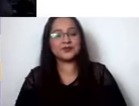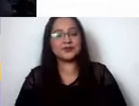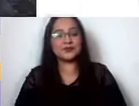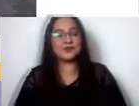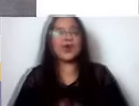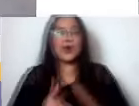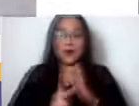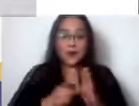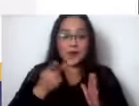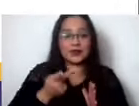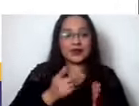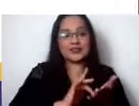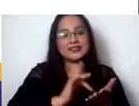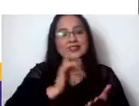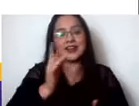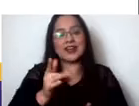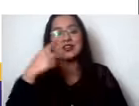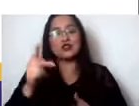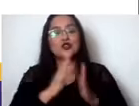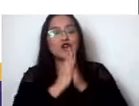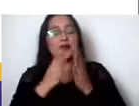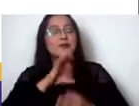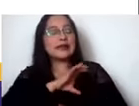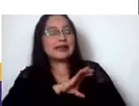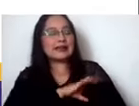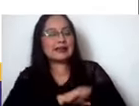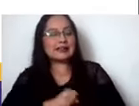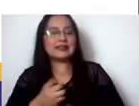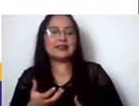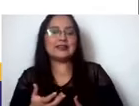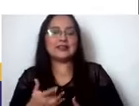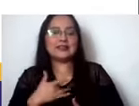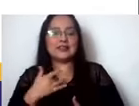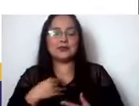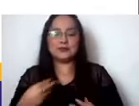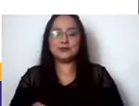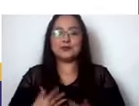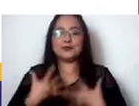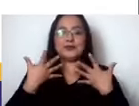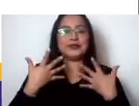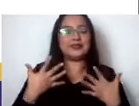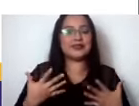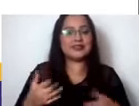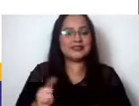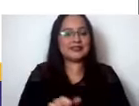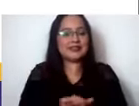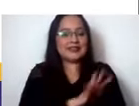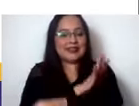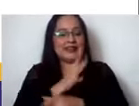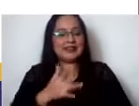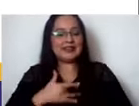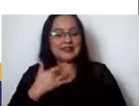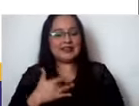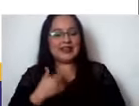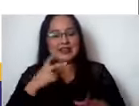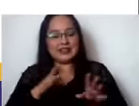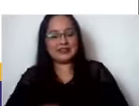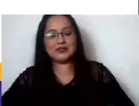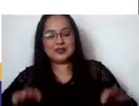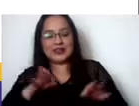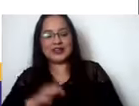otra vez, gracias, me encantó tu libro, me revitalizó, que es bien importante para la labor de